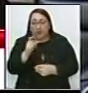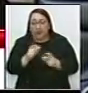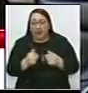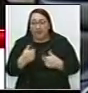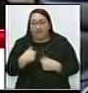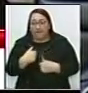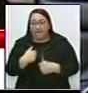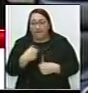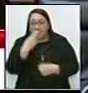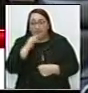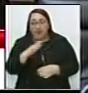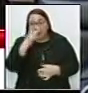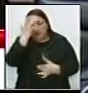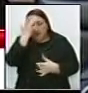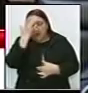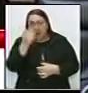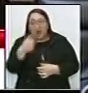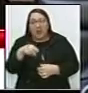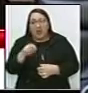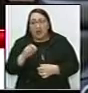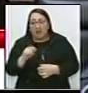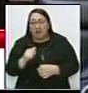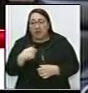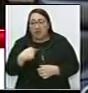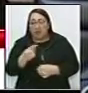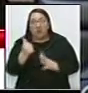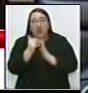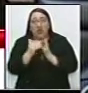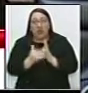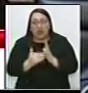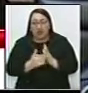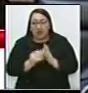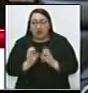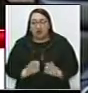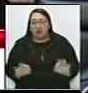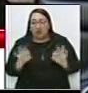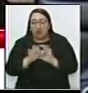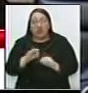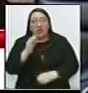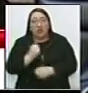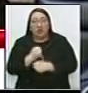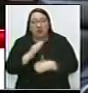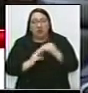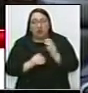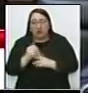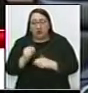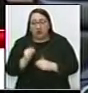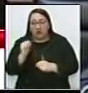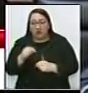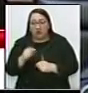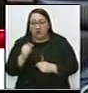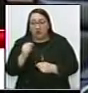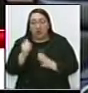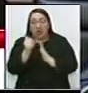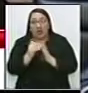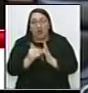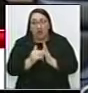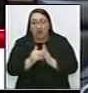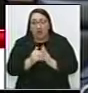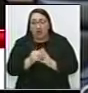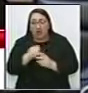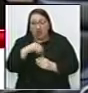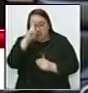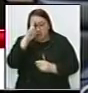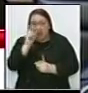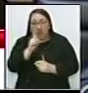tiene a su niño enfermo de anemia, hay una agenda importante que construir. Hay una agenda del Perú